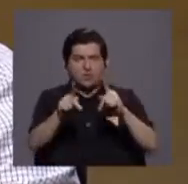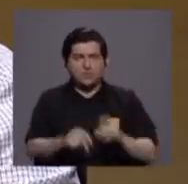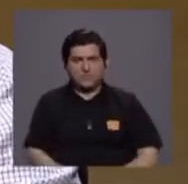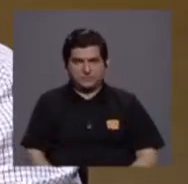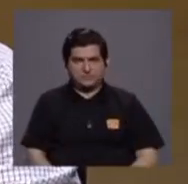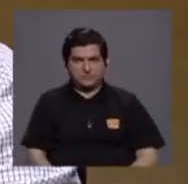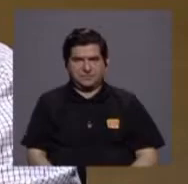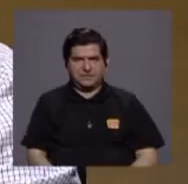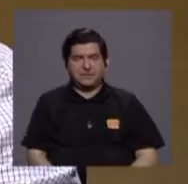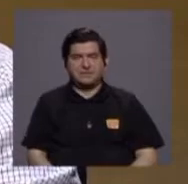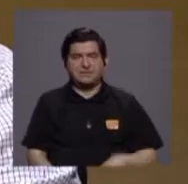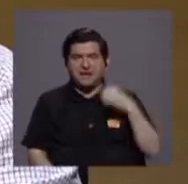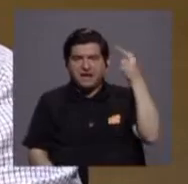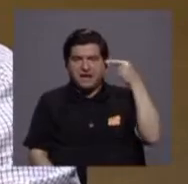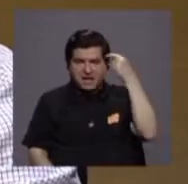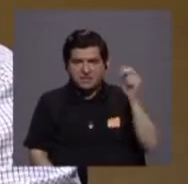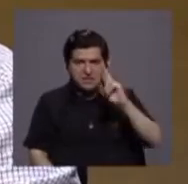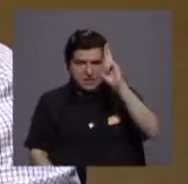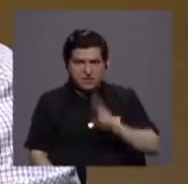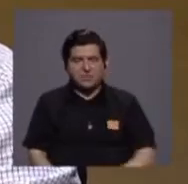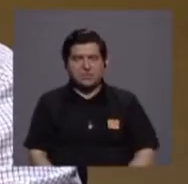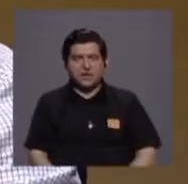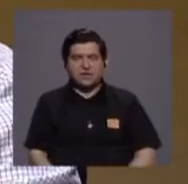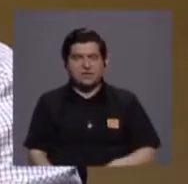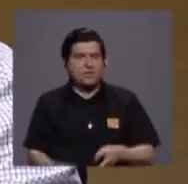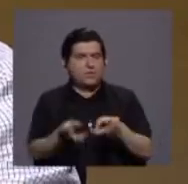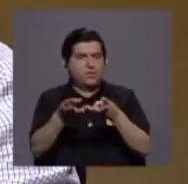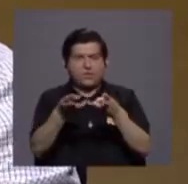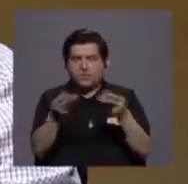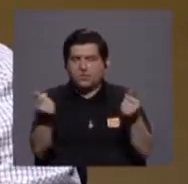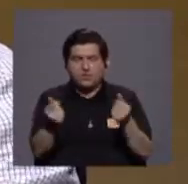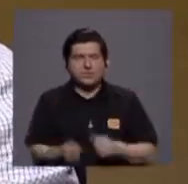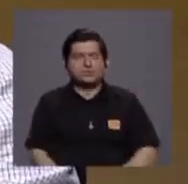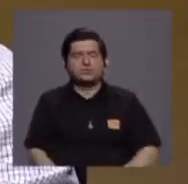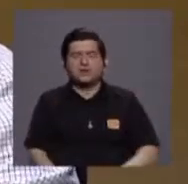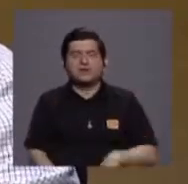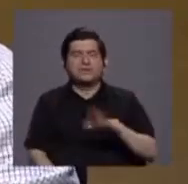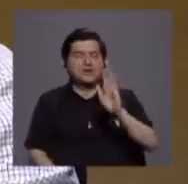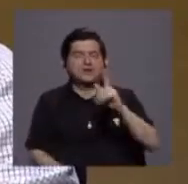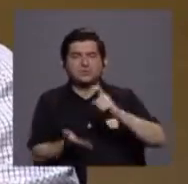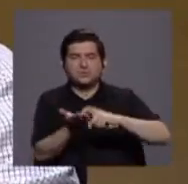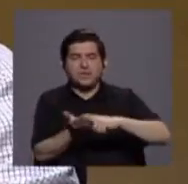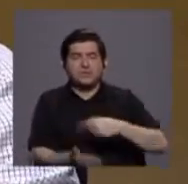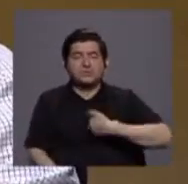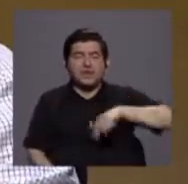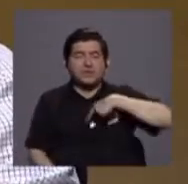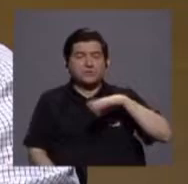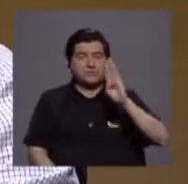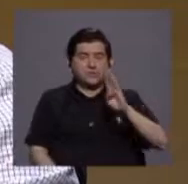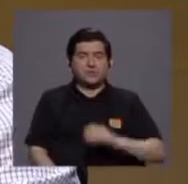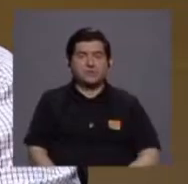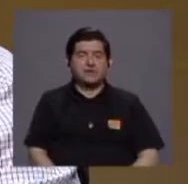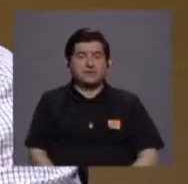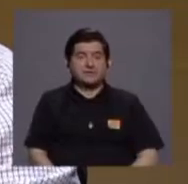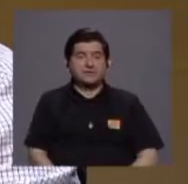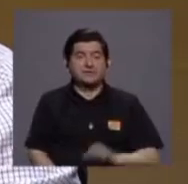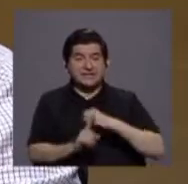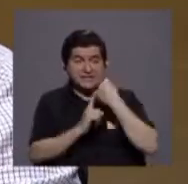Estado costarricense no honre sus deudas y somos B, que quiere decir que la posibilidad de default está sobre la mesa,